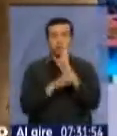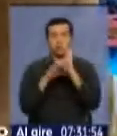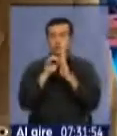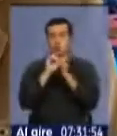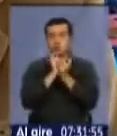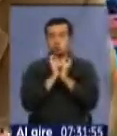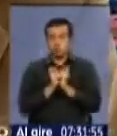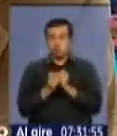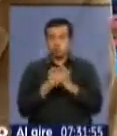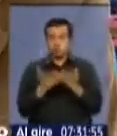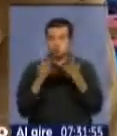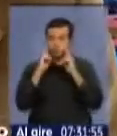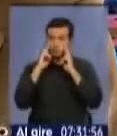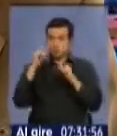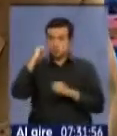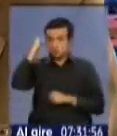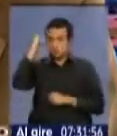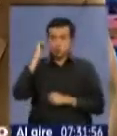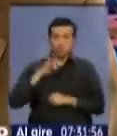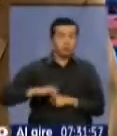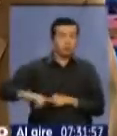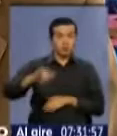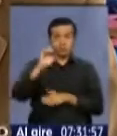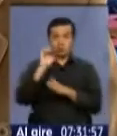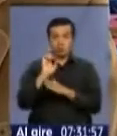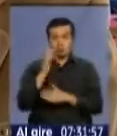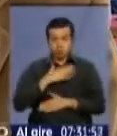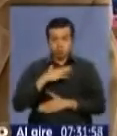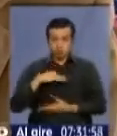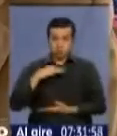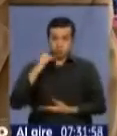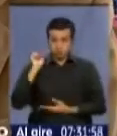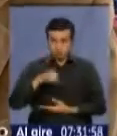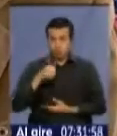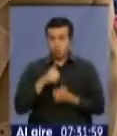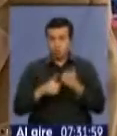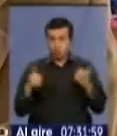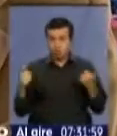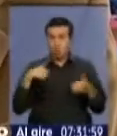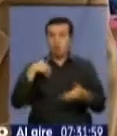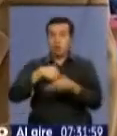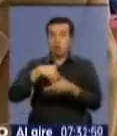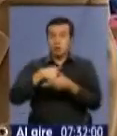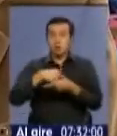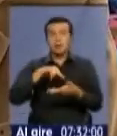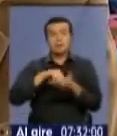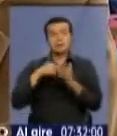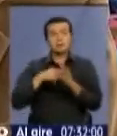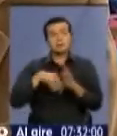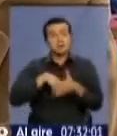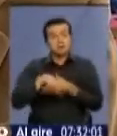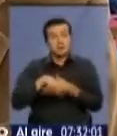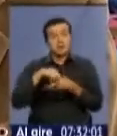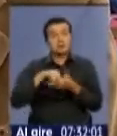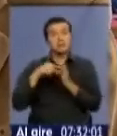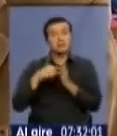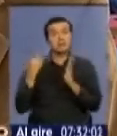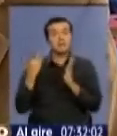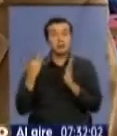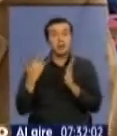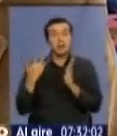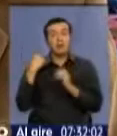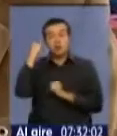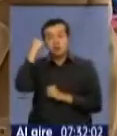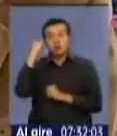un reconocimiento del derecho que tienen los ecuatorianos y ecuatorianas. Y si se pone un límite, ya es una cuestión de poner una traba